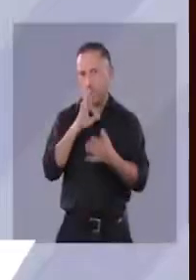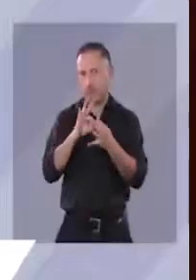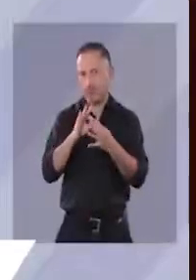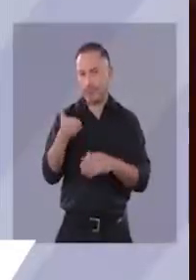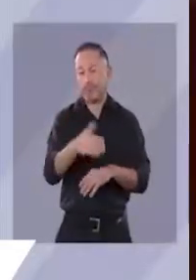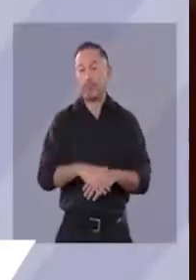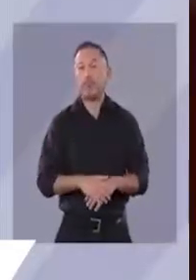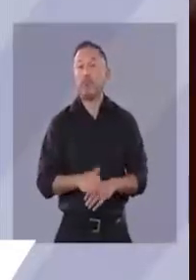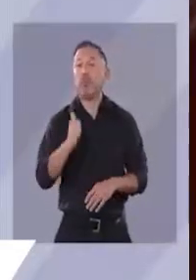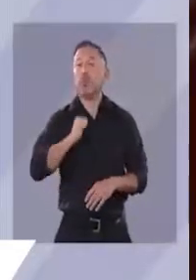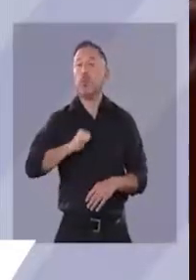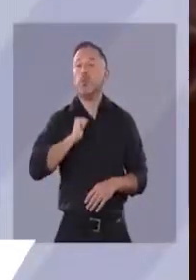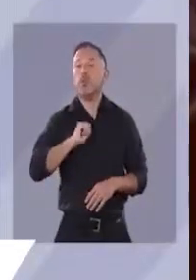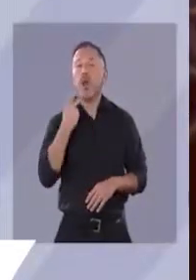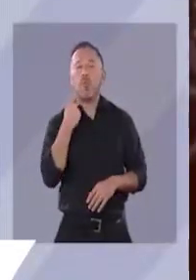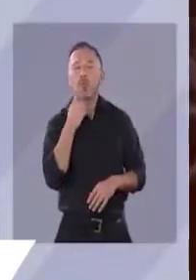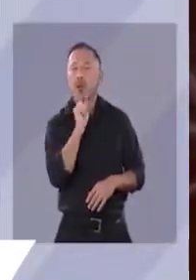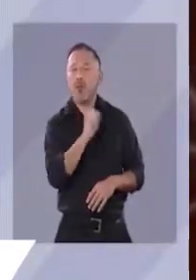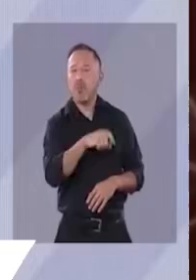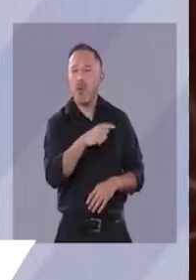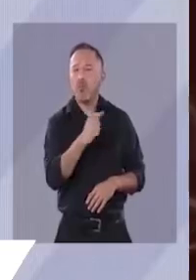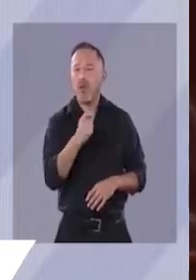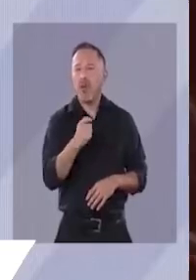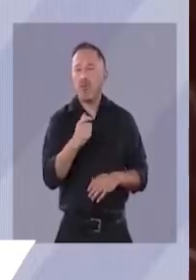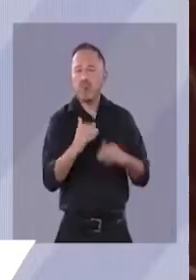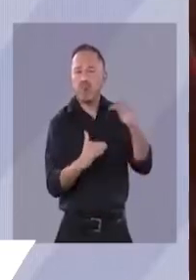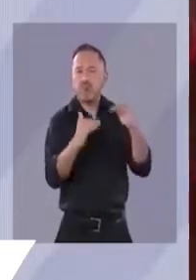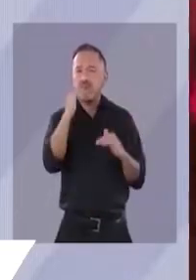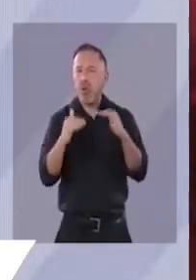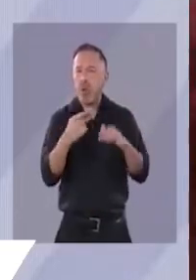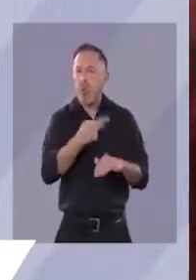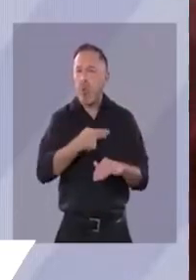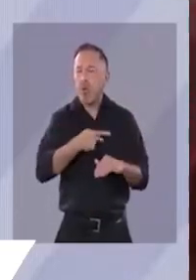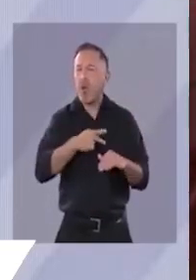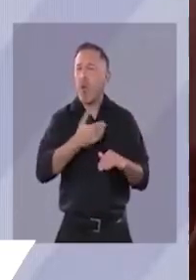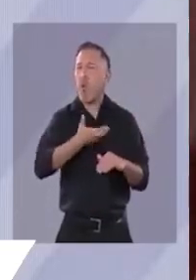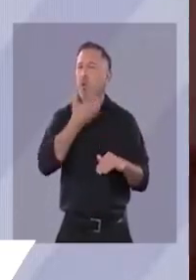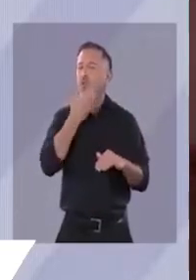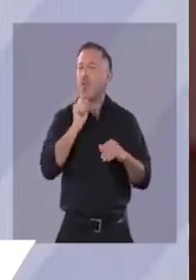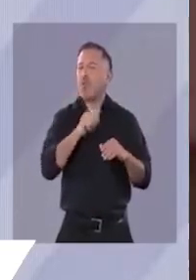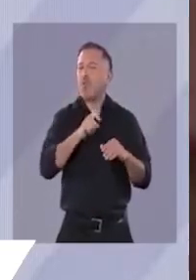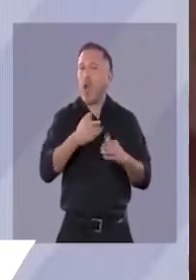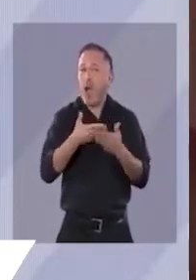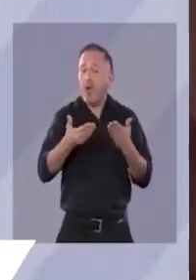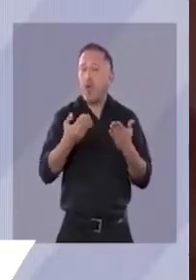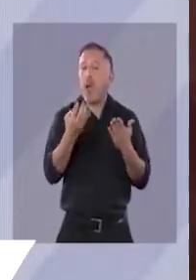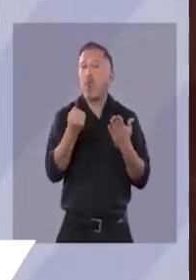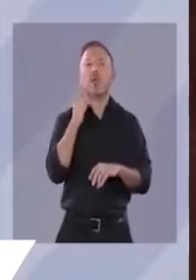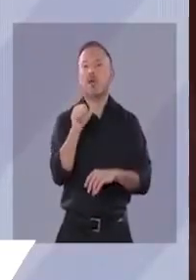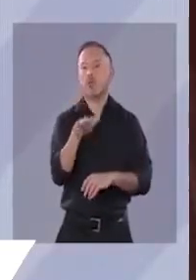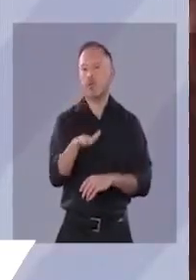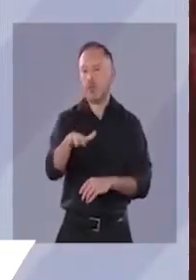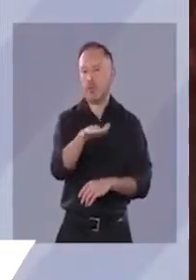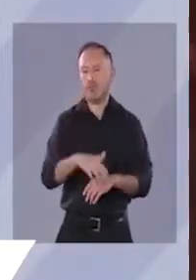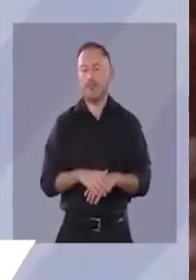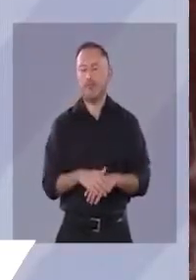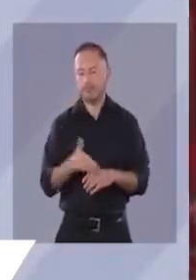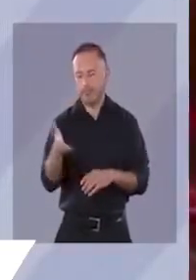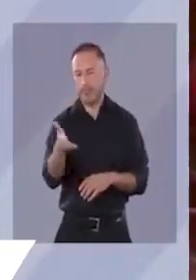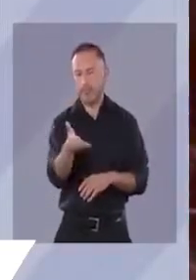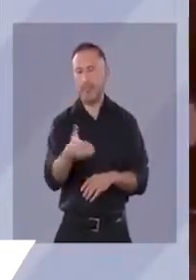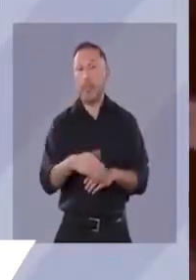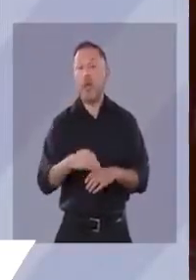Y no entendimos bien esa estrategia de Xóchitl Gálvez cuando dijo que sería ver un mapa. O sea, pues eso,